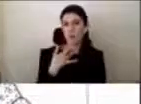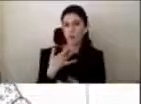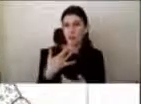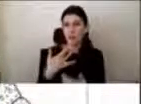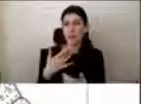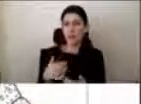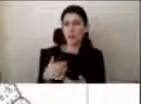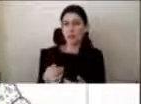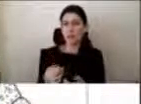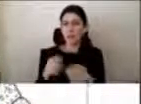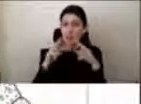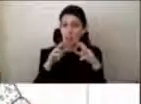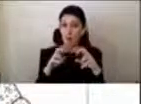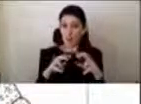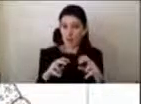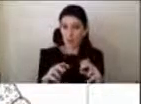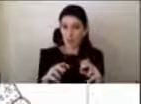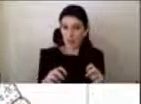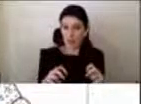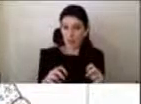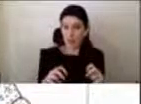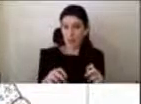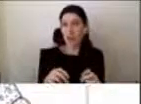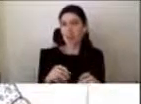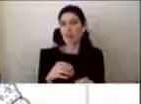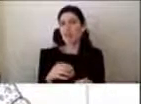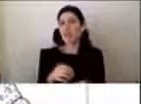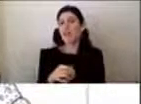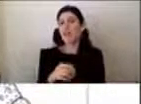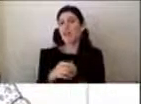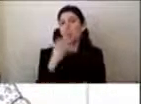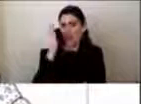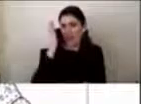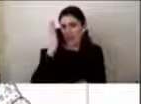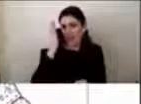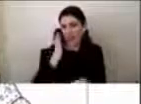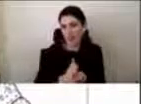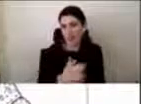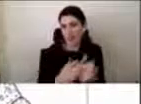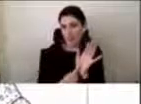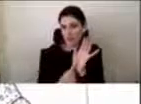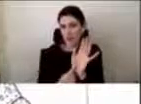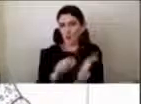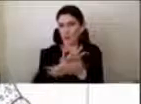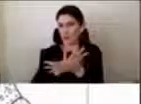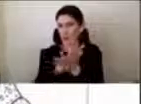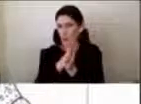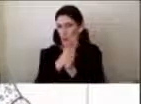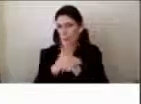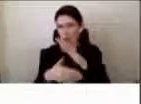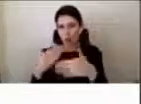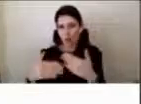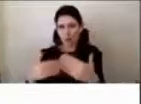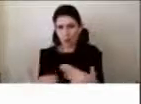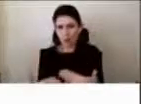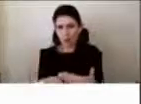poder ir dando cuenta de todos los procesos biológicos que están involucrados en actividades tan complejas como el juego.